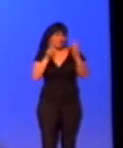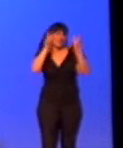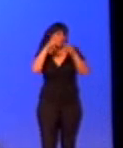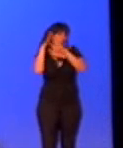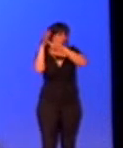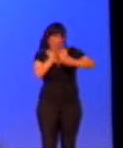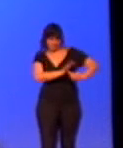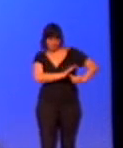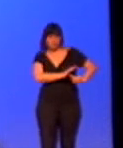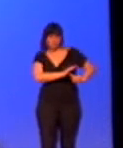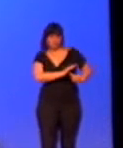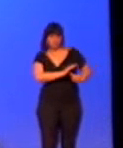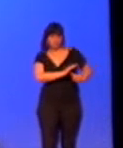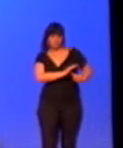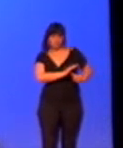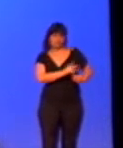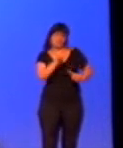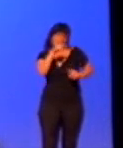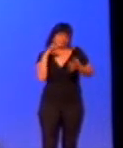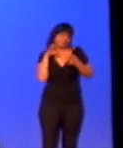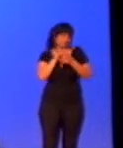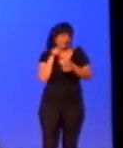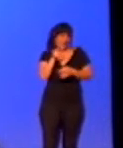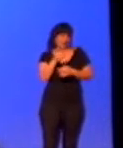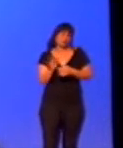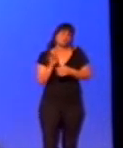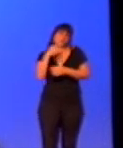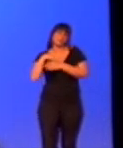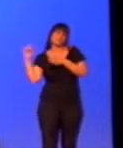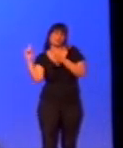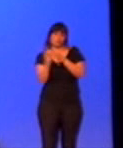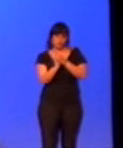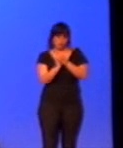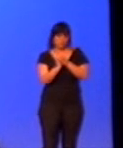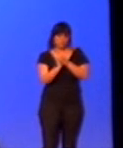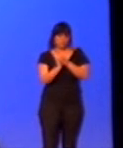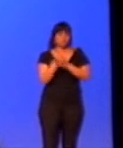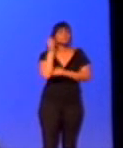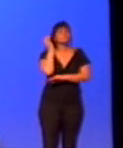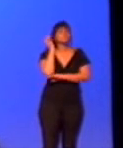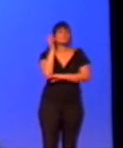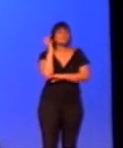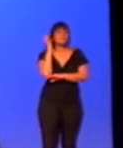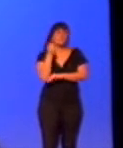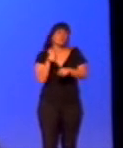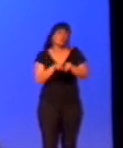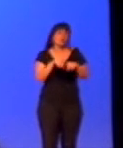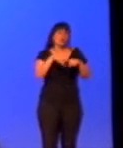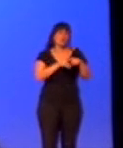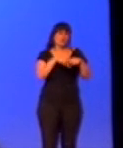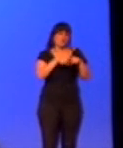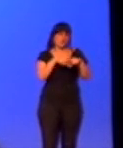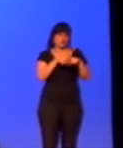de nuevo con los derechos y con la inclusión la convención Es una herramienta contra